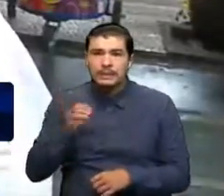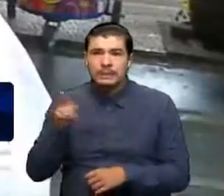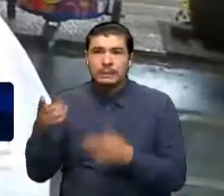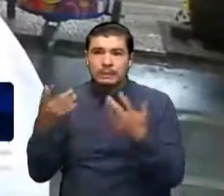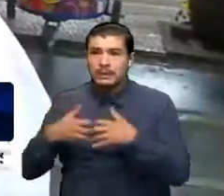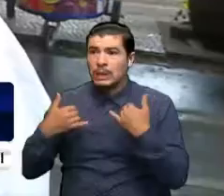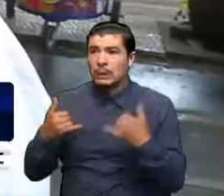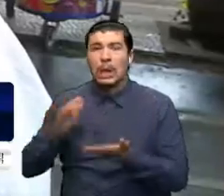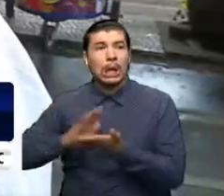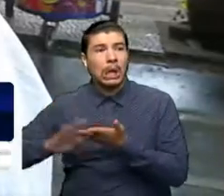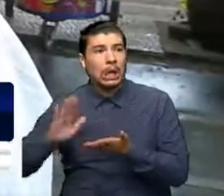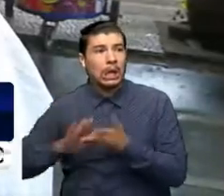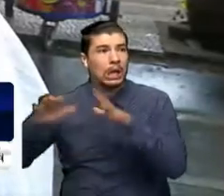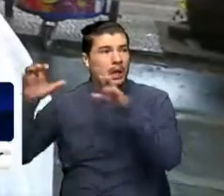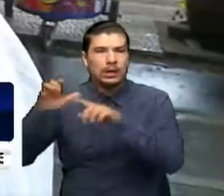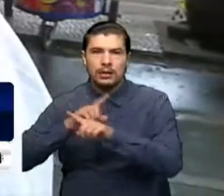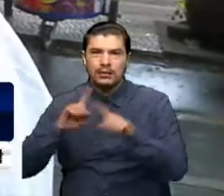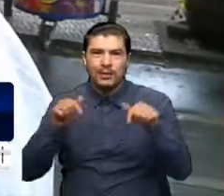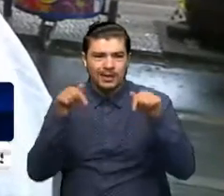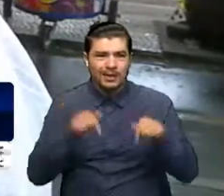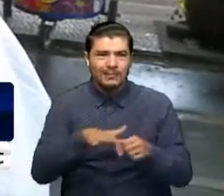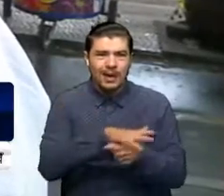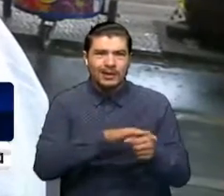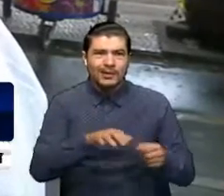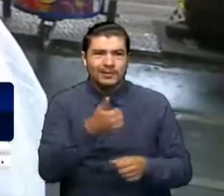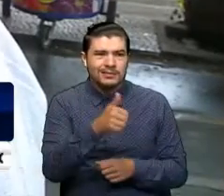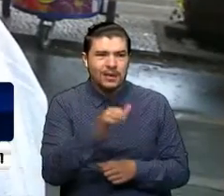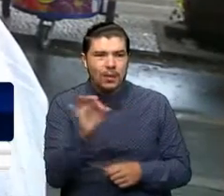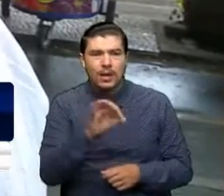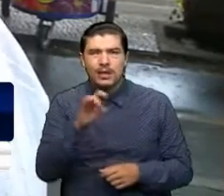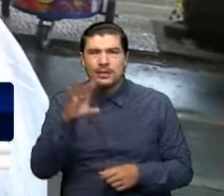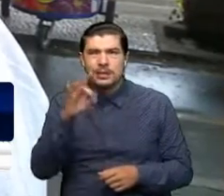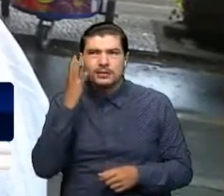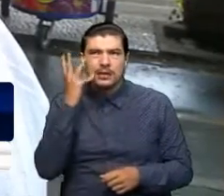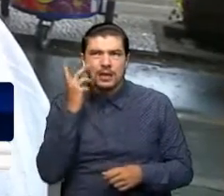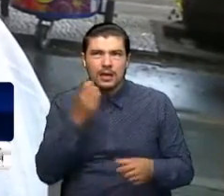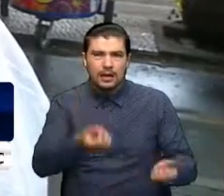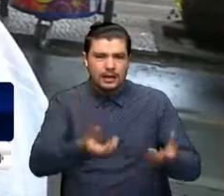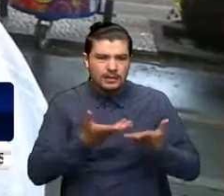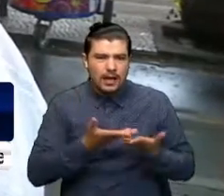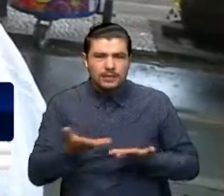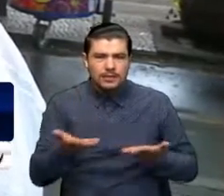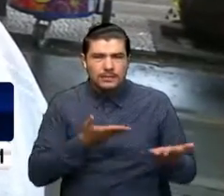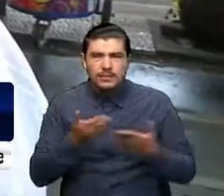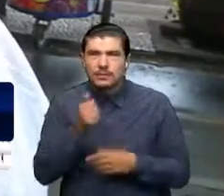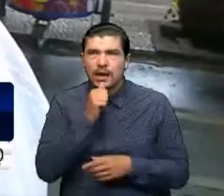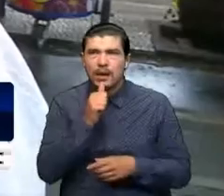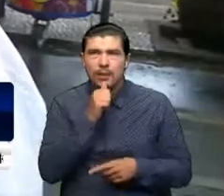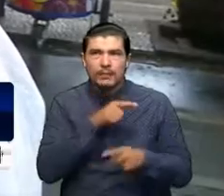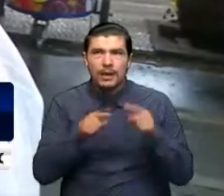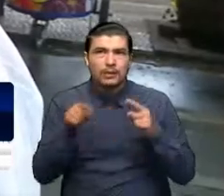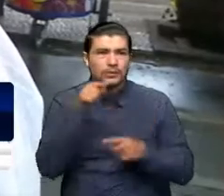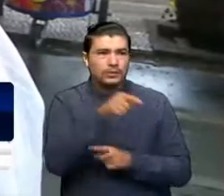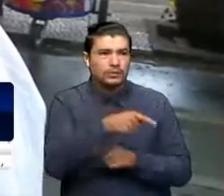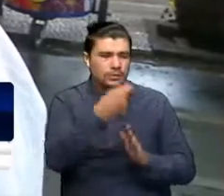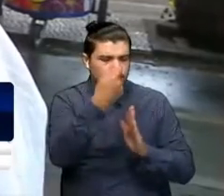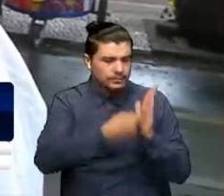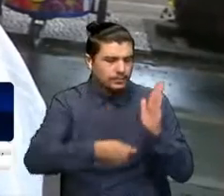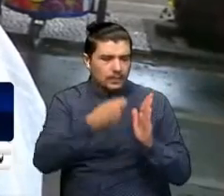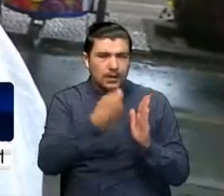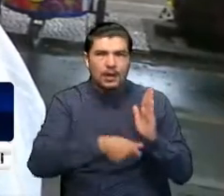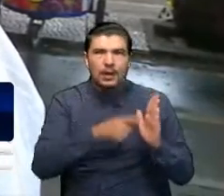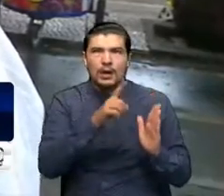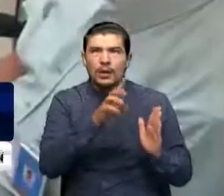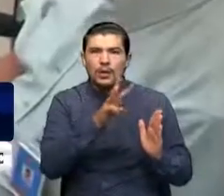nos demoramos entre 10 y 15 días para recibir los respectivos turnos pero los recibos si nos llegan entre